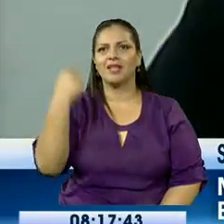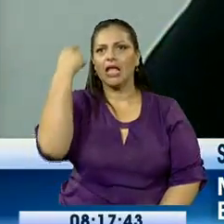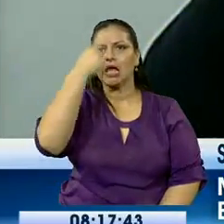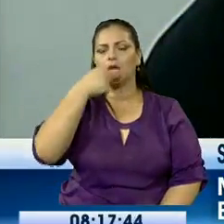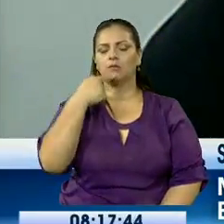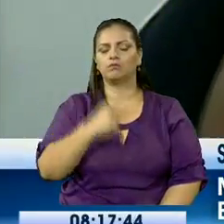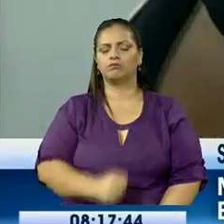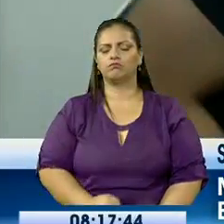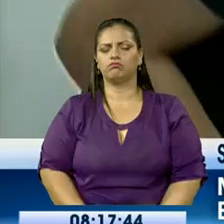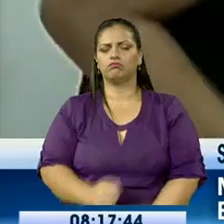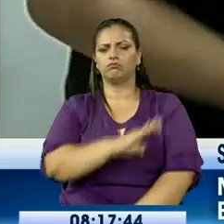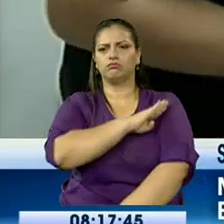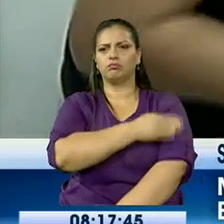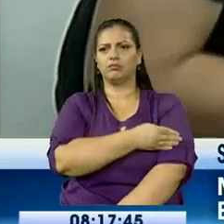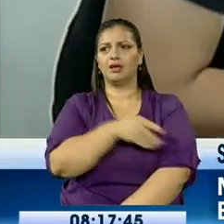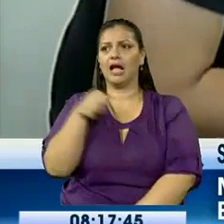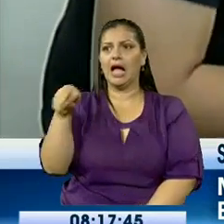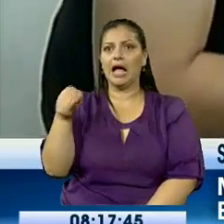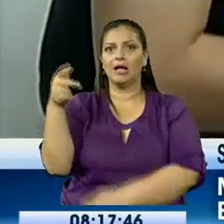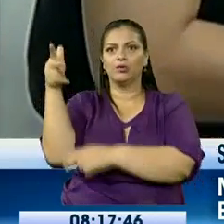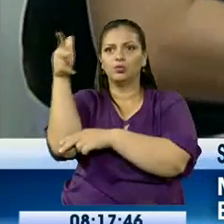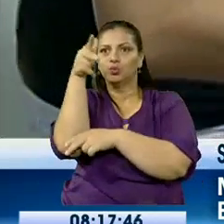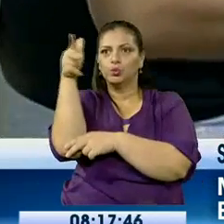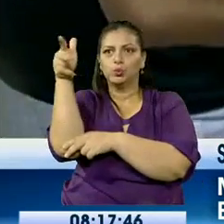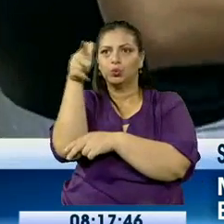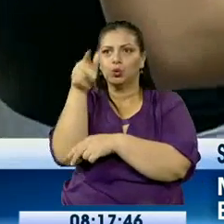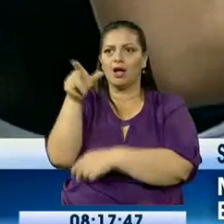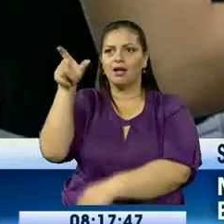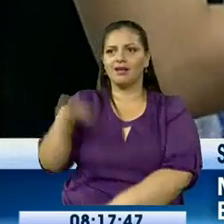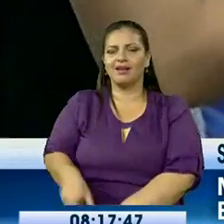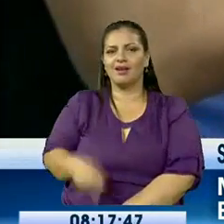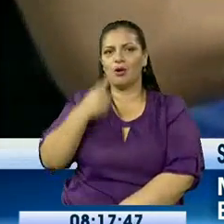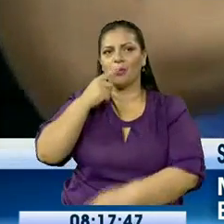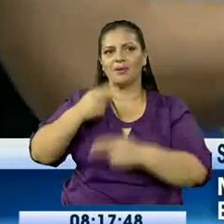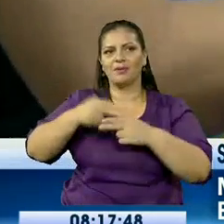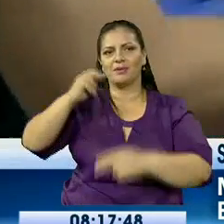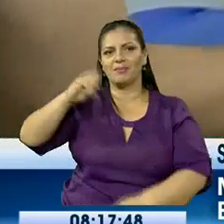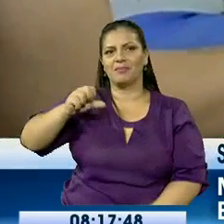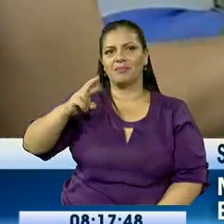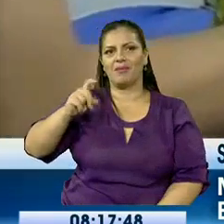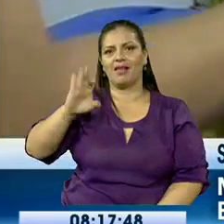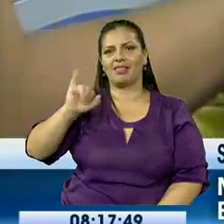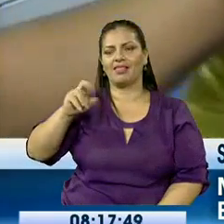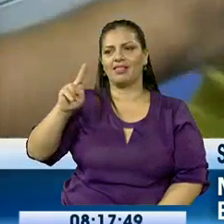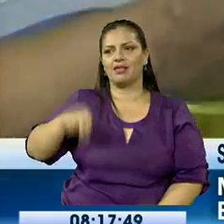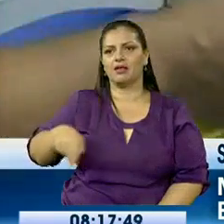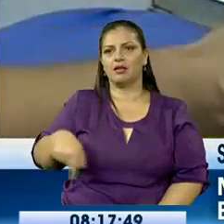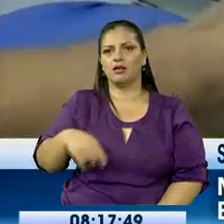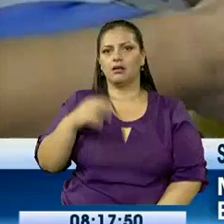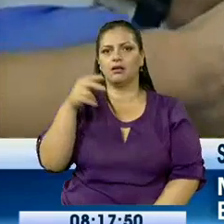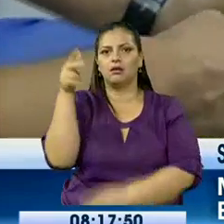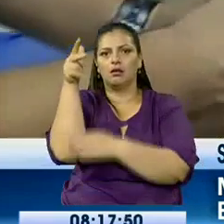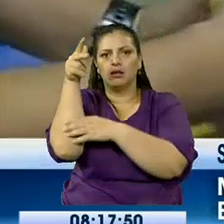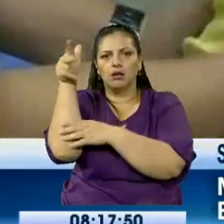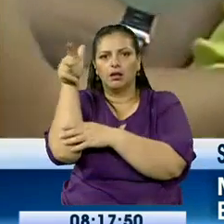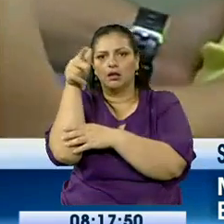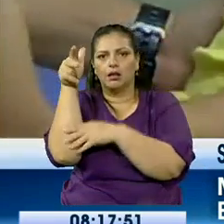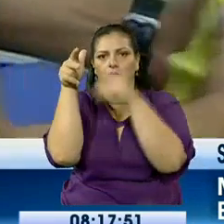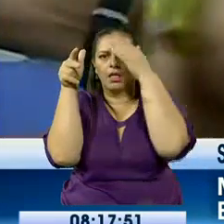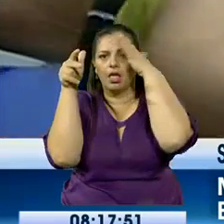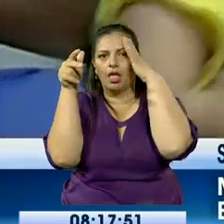el pañuelo que está llorando mi compañero. Solamente de ver cada una de las